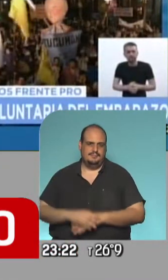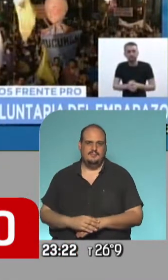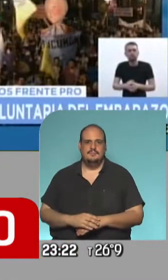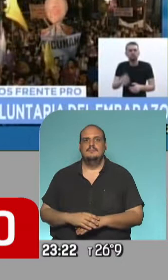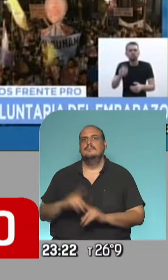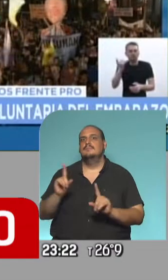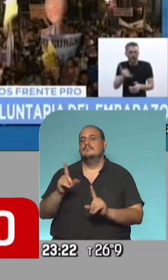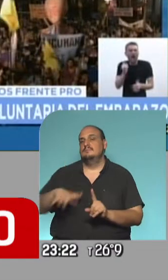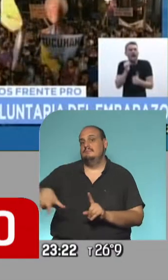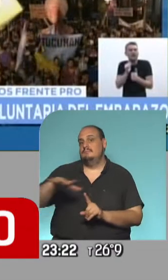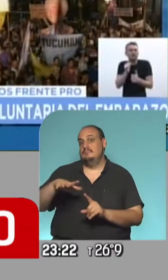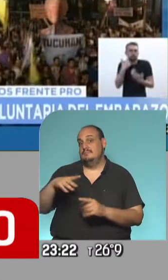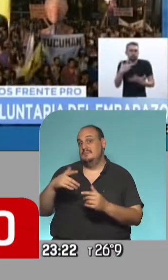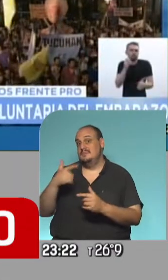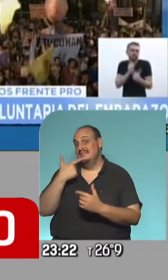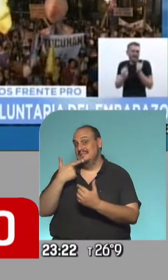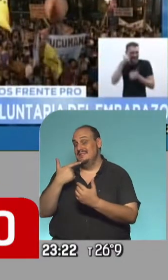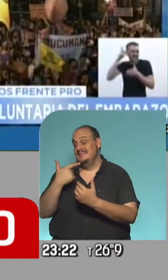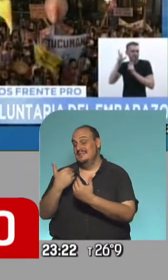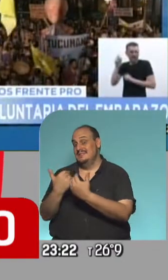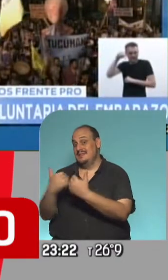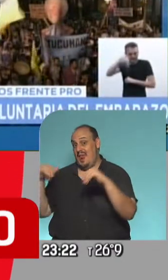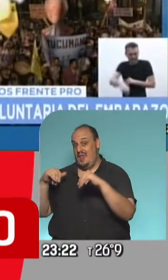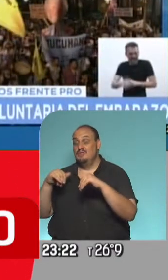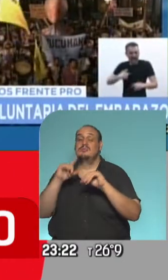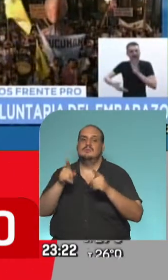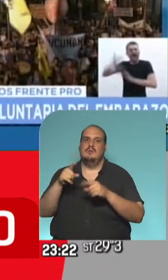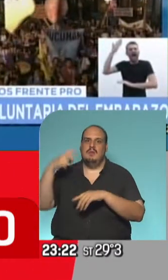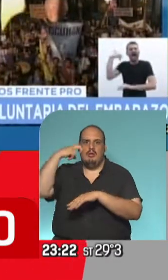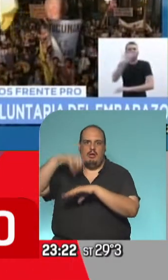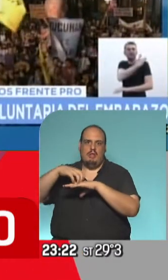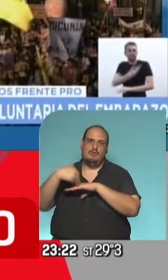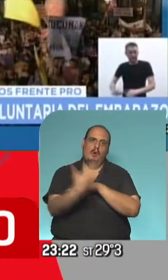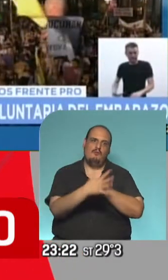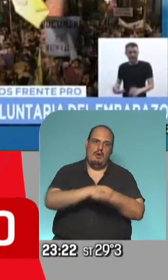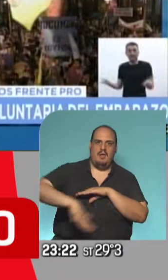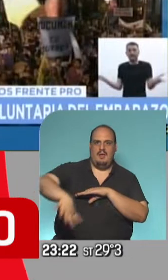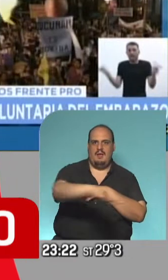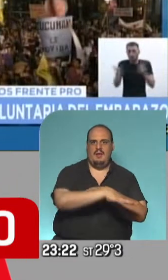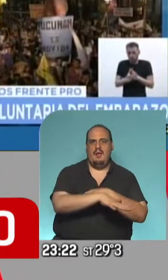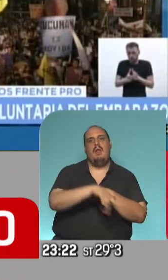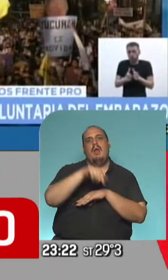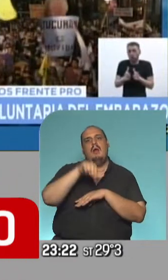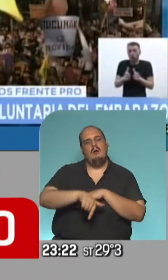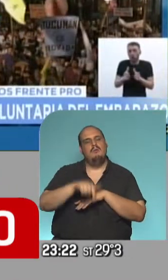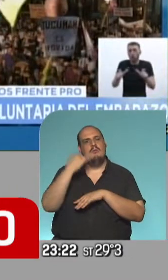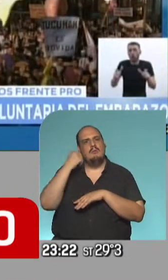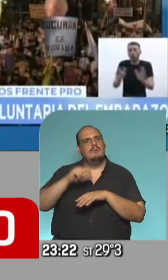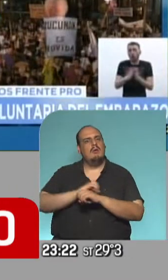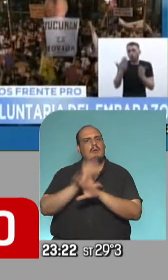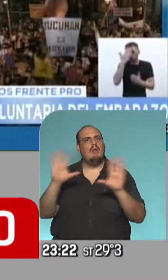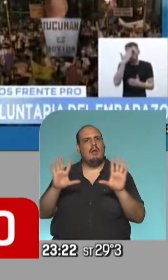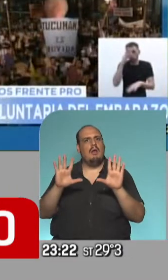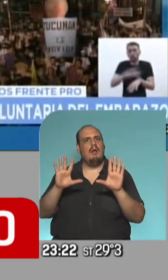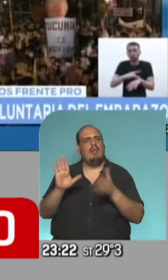todo lo que sucede adentro y afuera también, porque en este momento, como decíamos, está bien diferenciado y